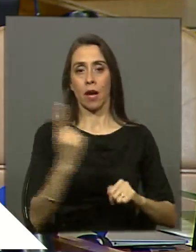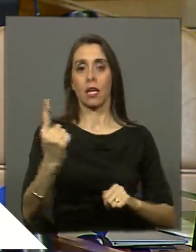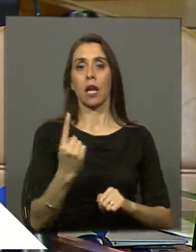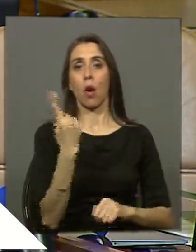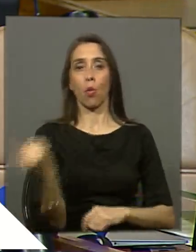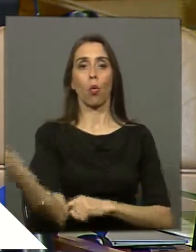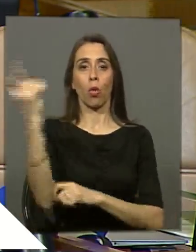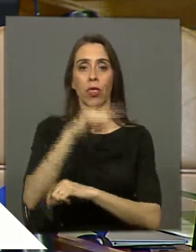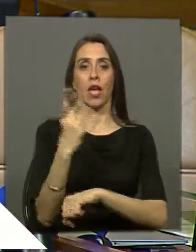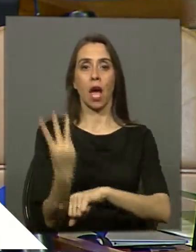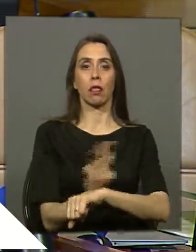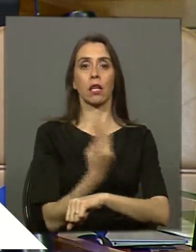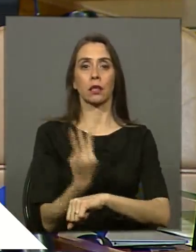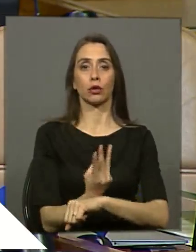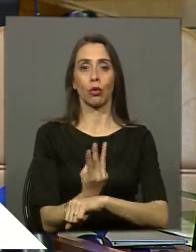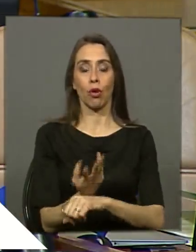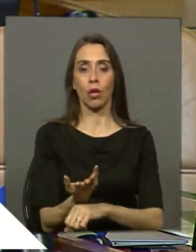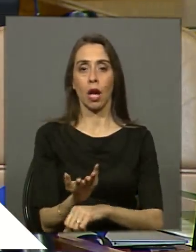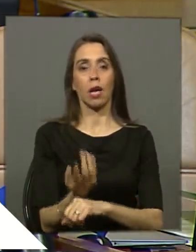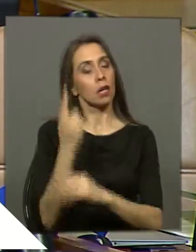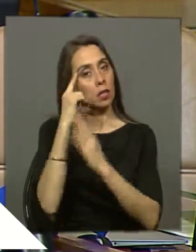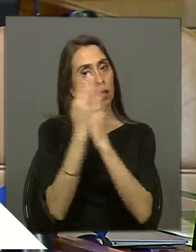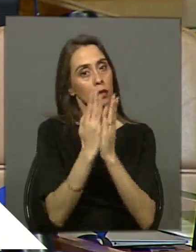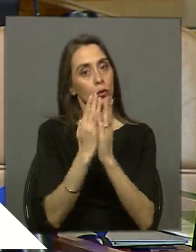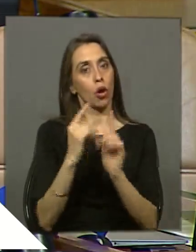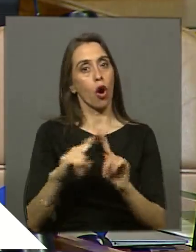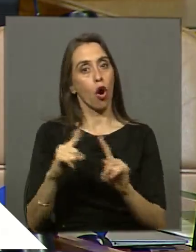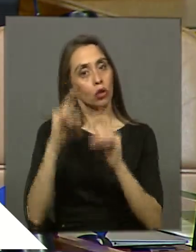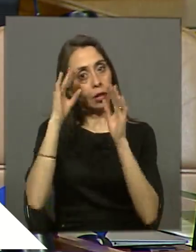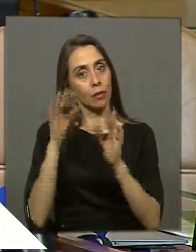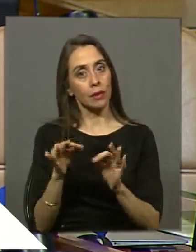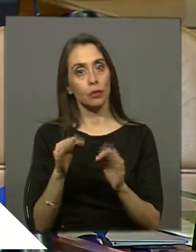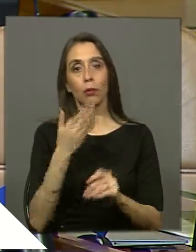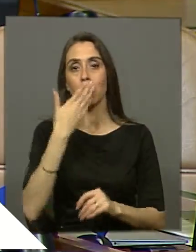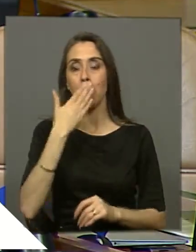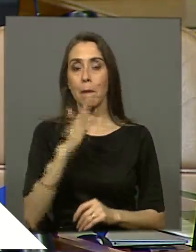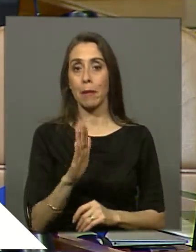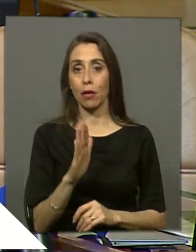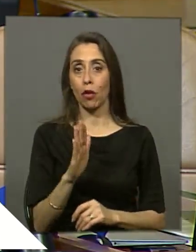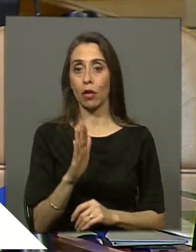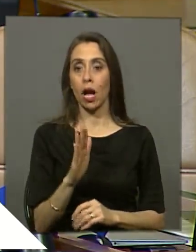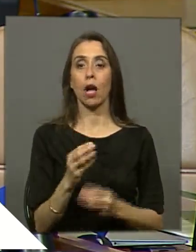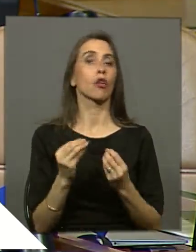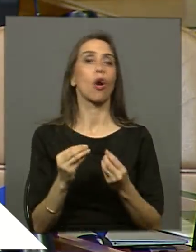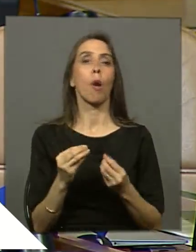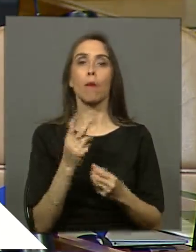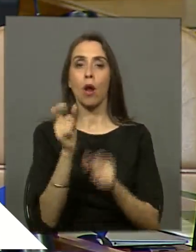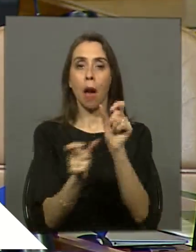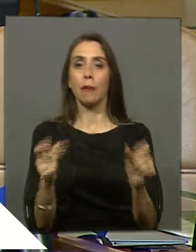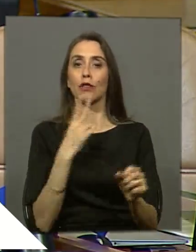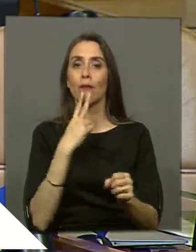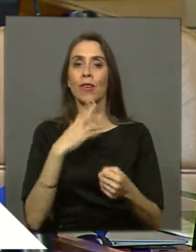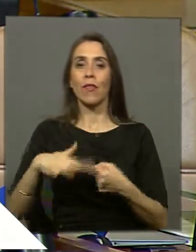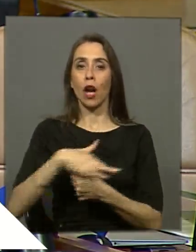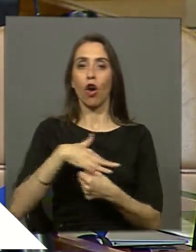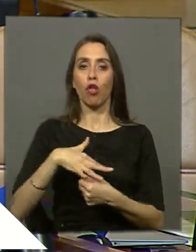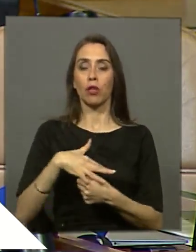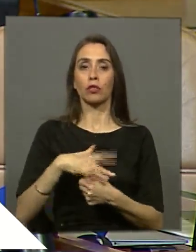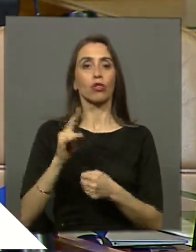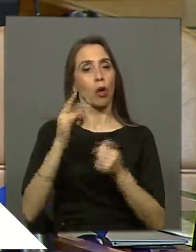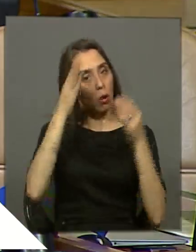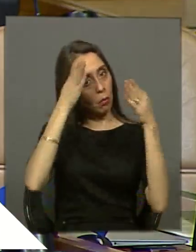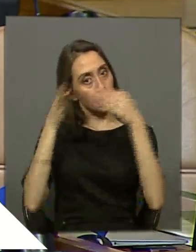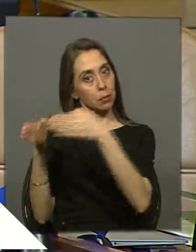diarias por lo que sería conveniente estudiar otras medidas tendientes a mejorar las condiciones de vida de las personas y no centrarse